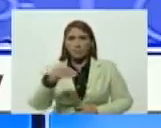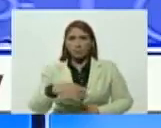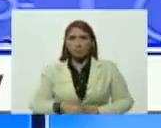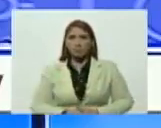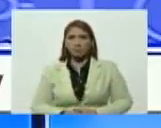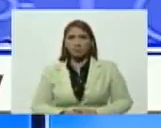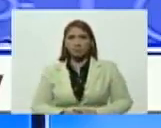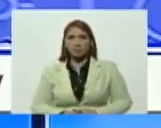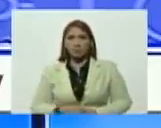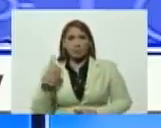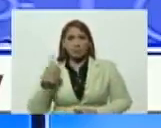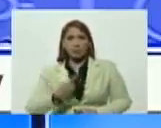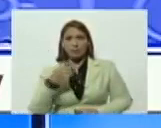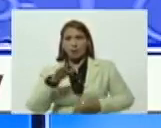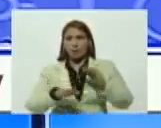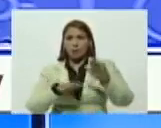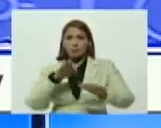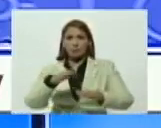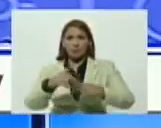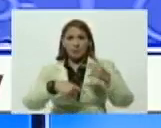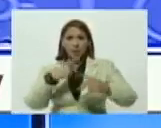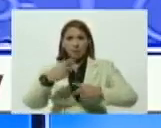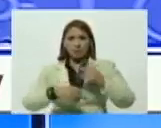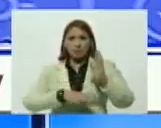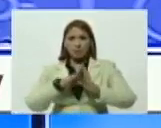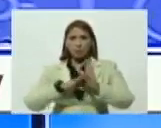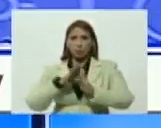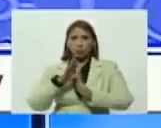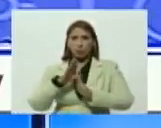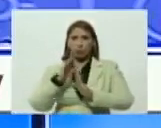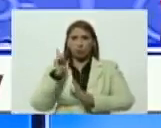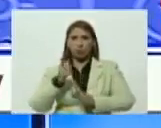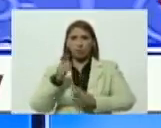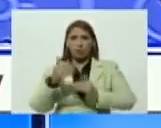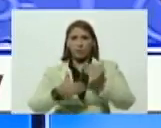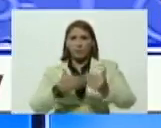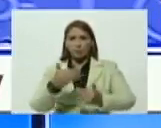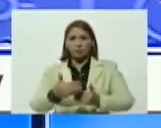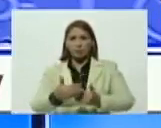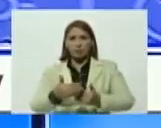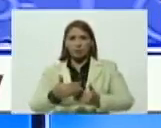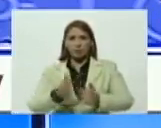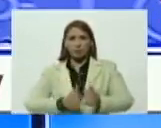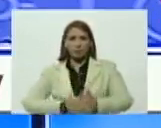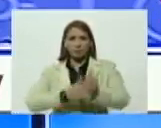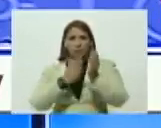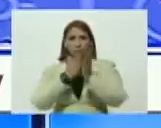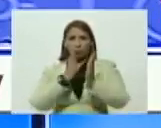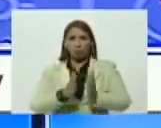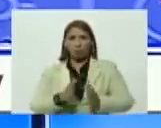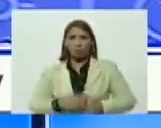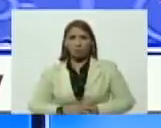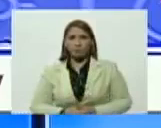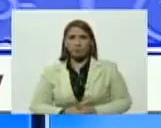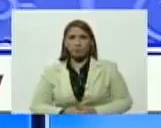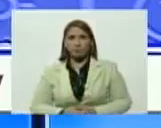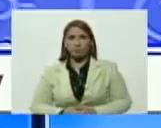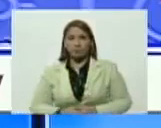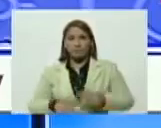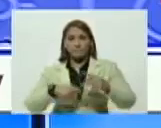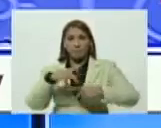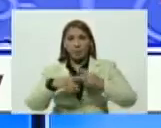Hay que avanzar en los planes productivos, hay que avanzar en los planes de liderazgo estudiantil, en los